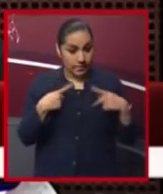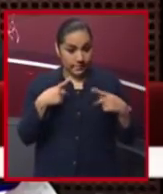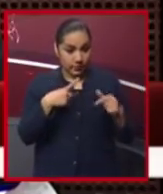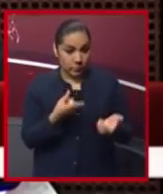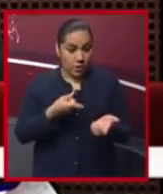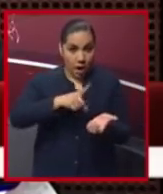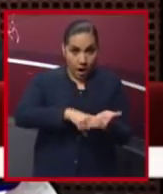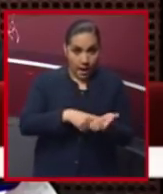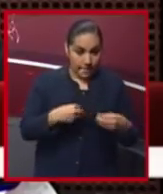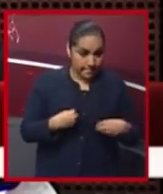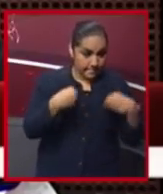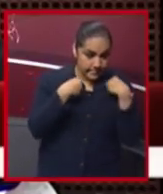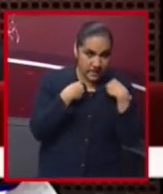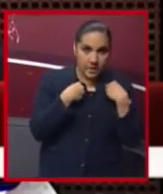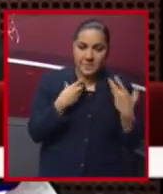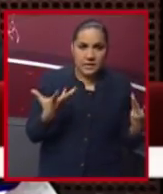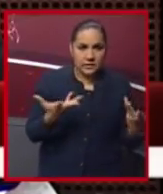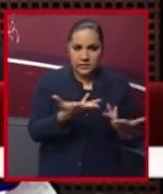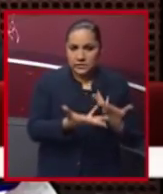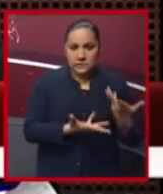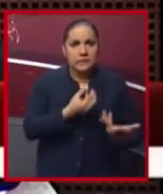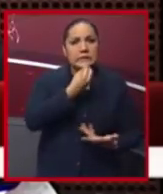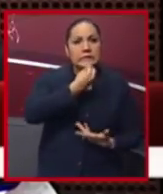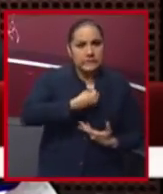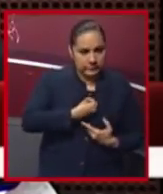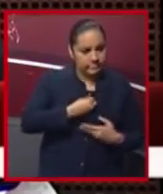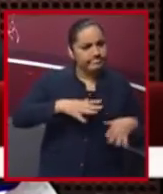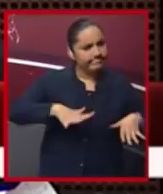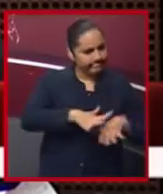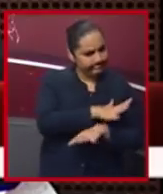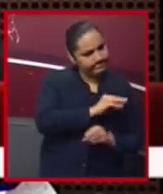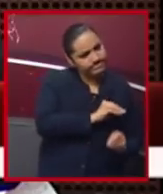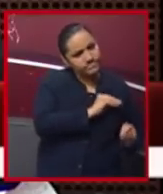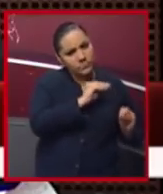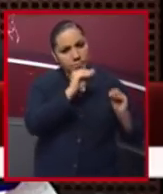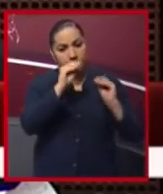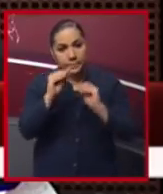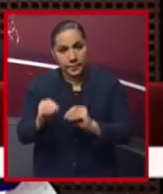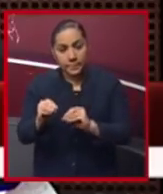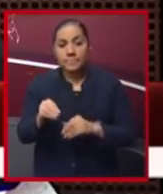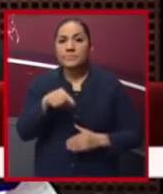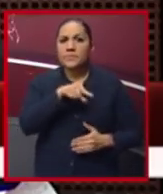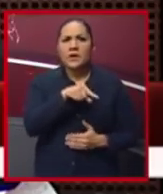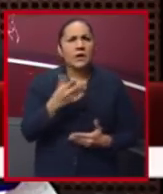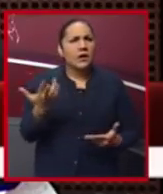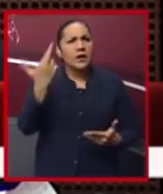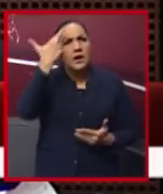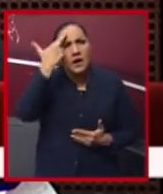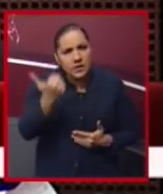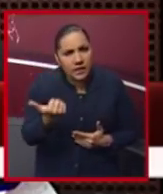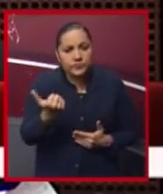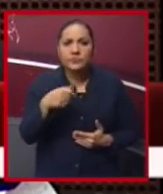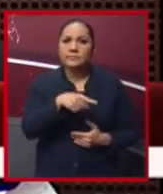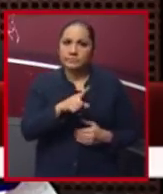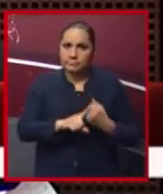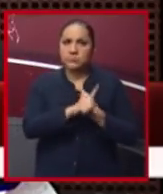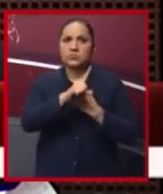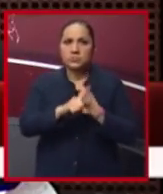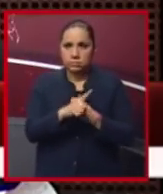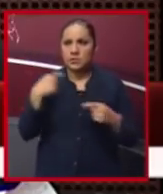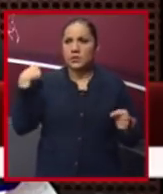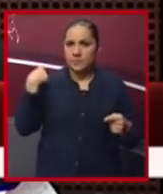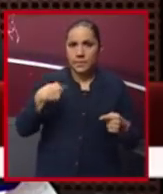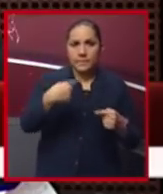forzados, ya lo dije, pero ya yéndonos al terreno pragmático, son la violencia generalizada, los conflictos sociales o religiosos